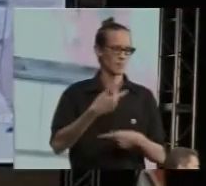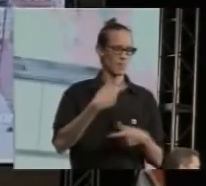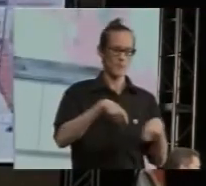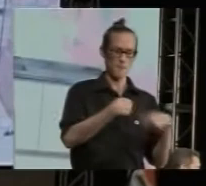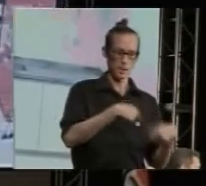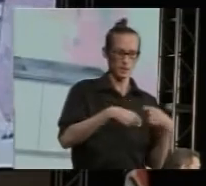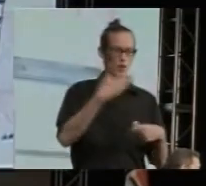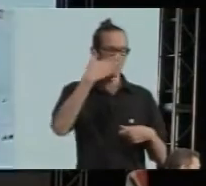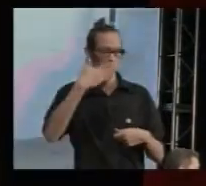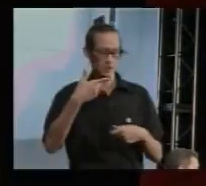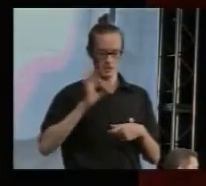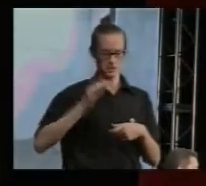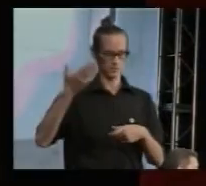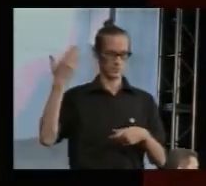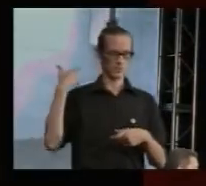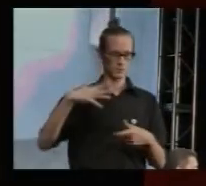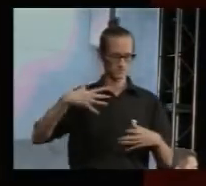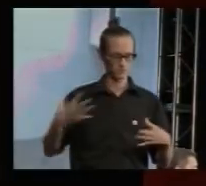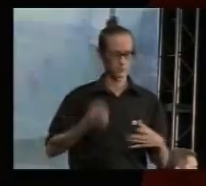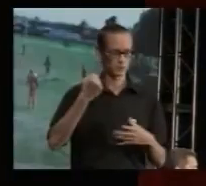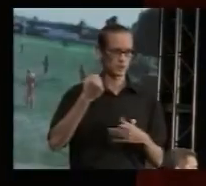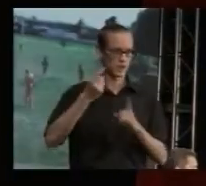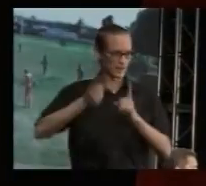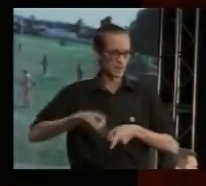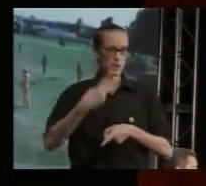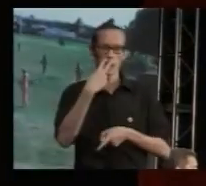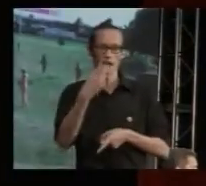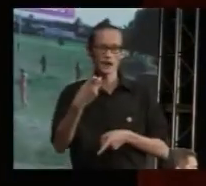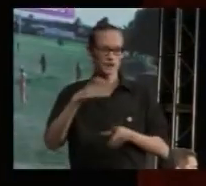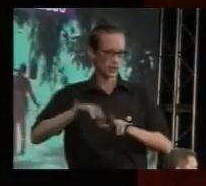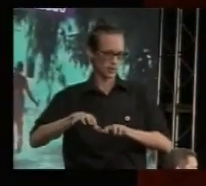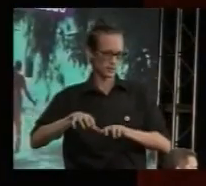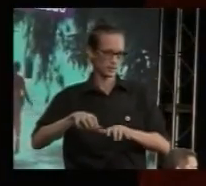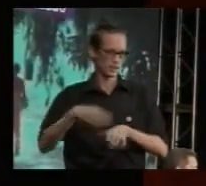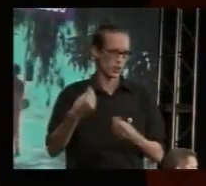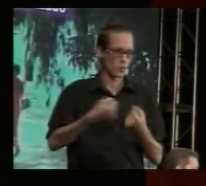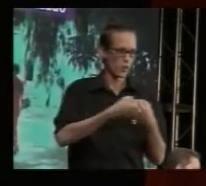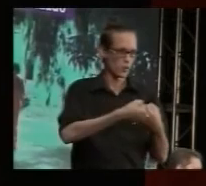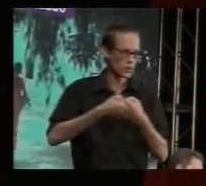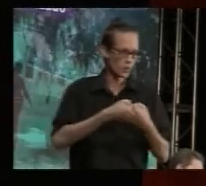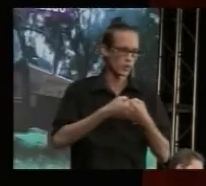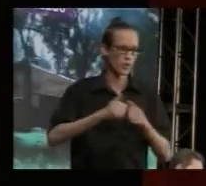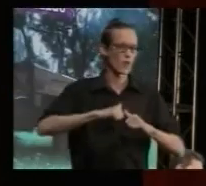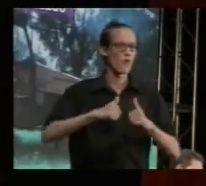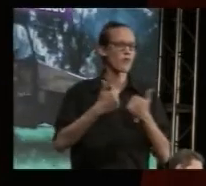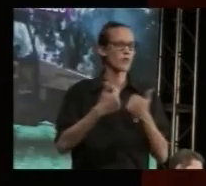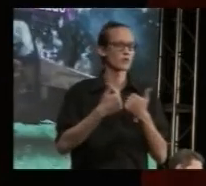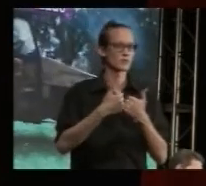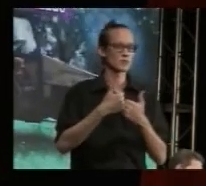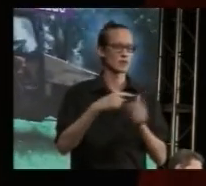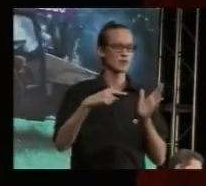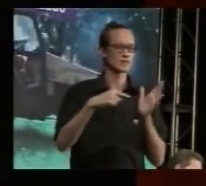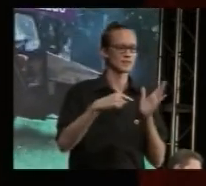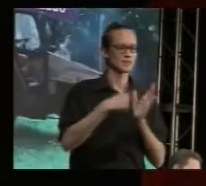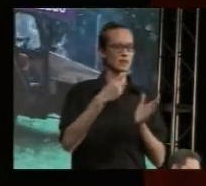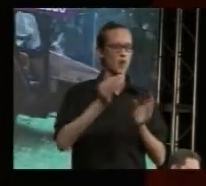pasado incorporamos los residuos eléctricos y electrónicos mediante un convenio con la Fundación y Asociación Civil Centro Basura